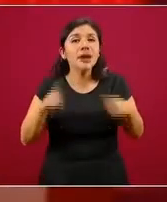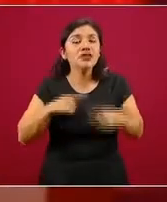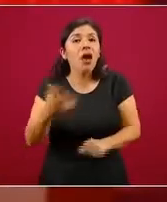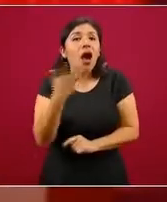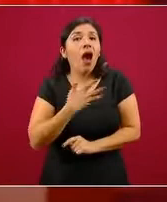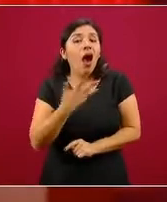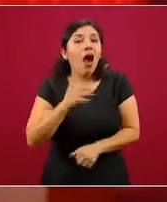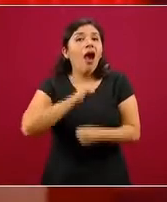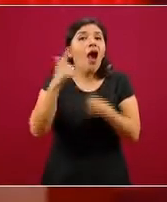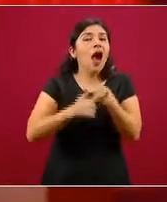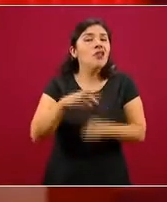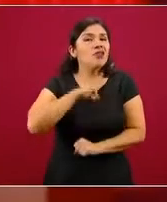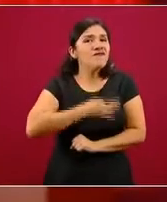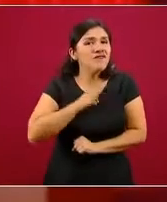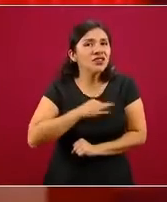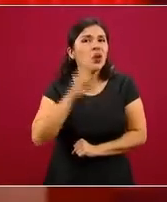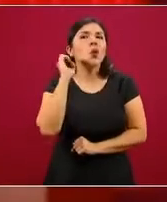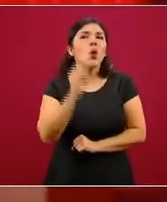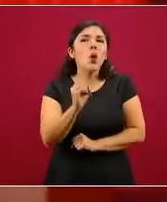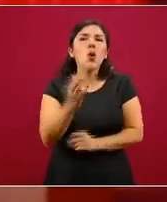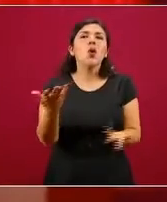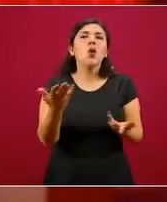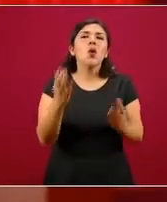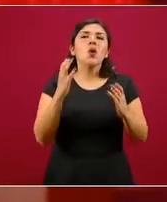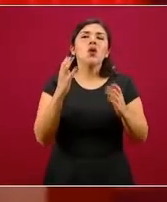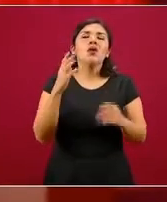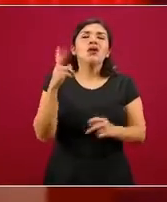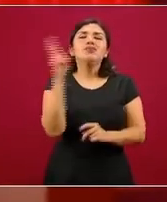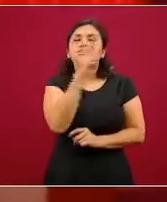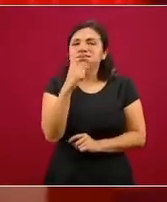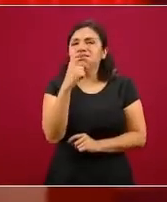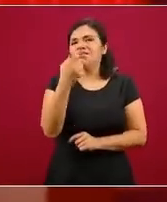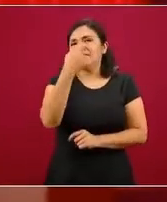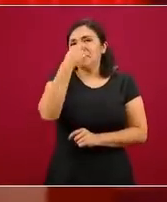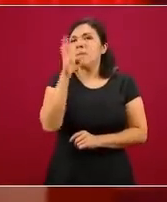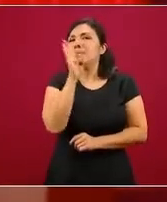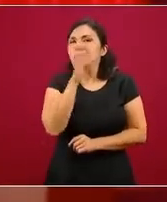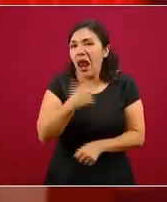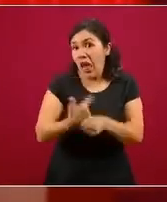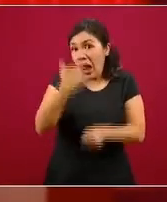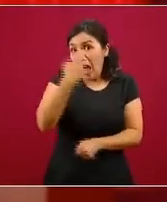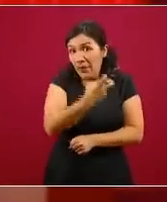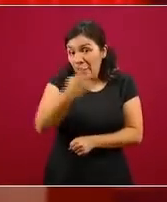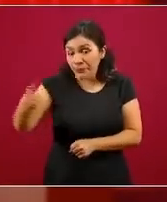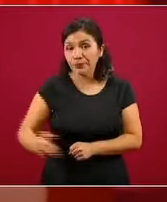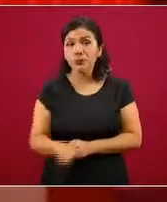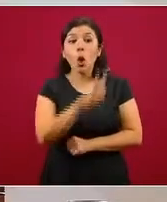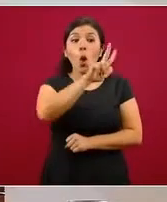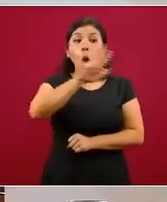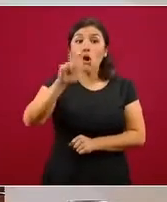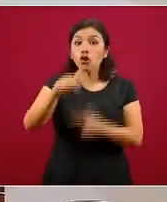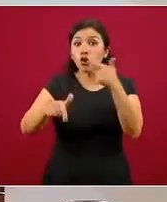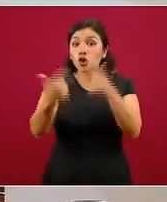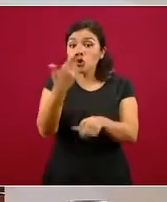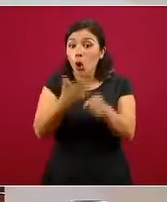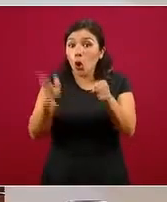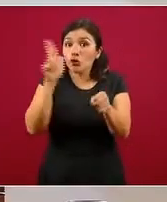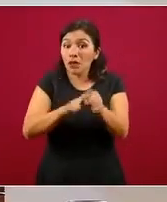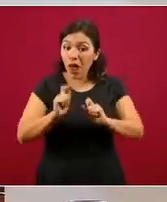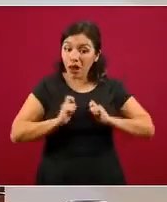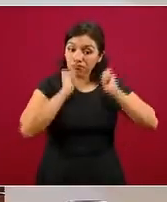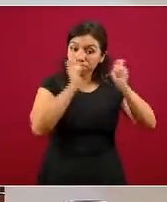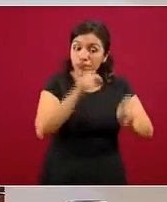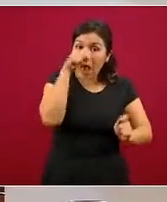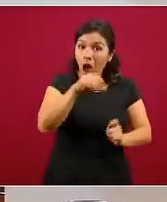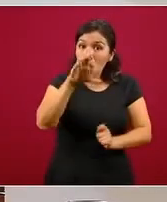tengan infección o insuficiencia respiratoria aguda grave. Estos 812 hospitales designados